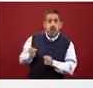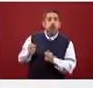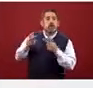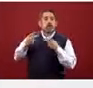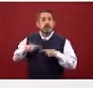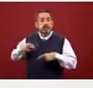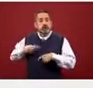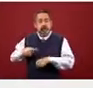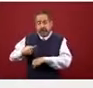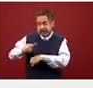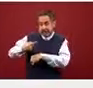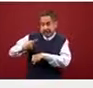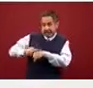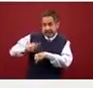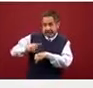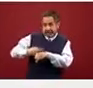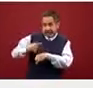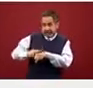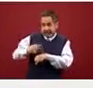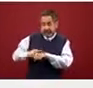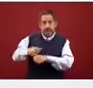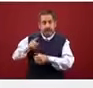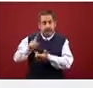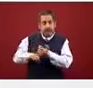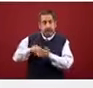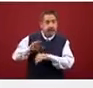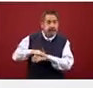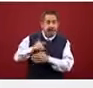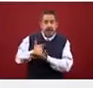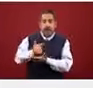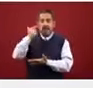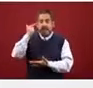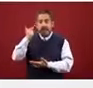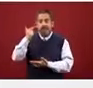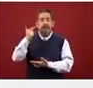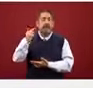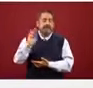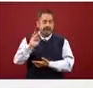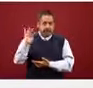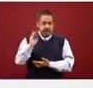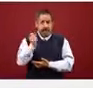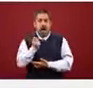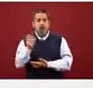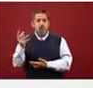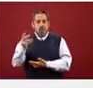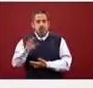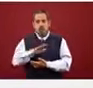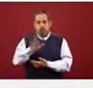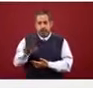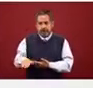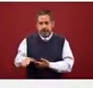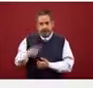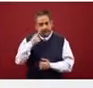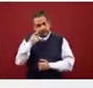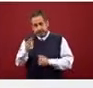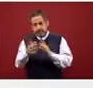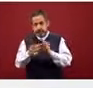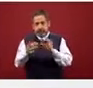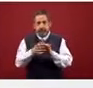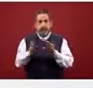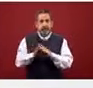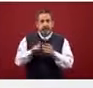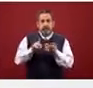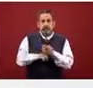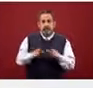que padeciendo la enfermedad, especialmente la forma grave, pueden resultar en muerte. Y aquí quiero anticipar que esta